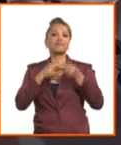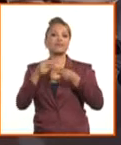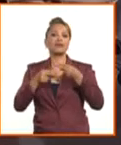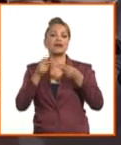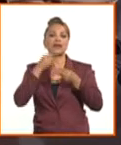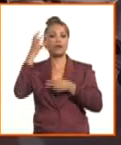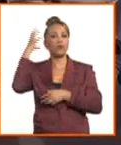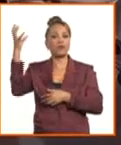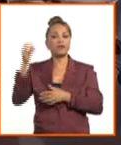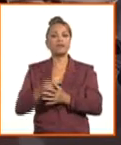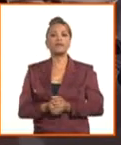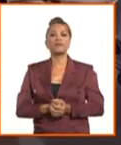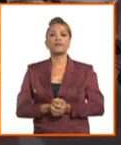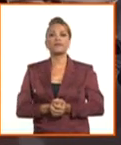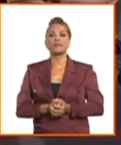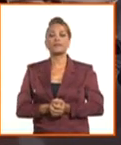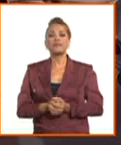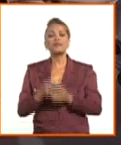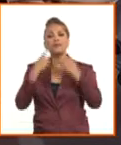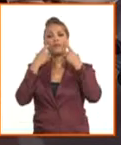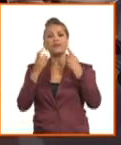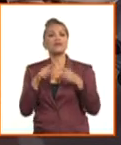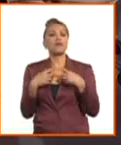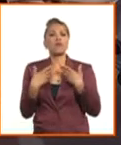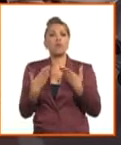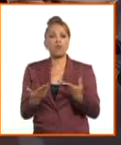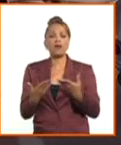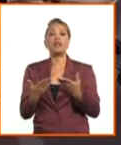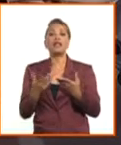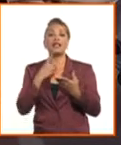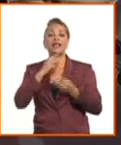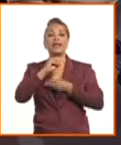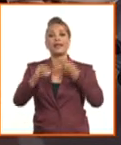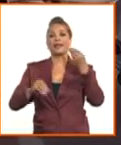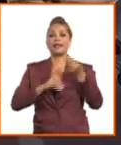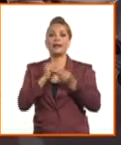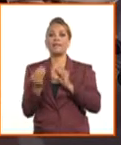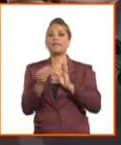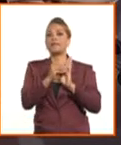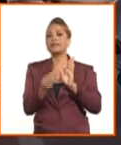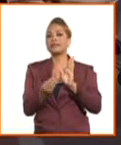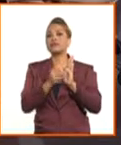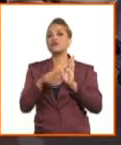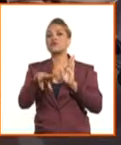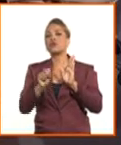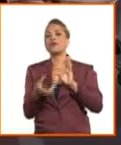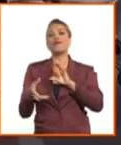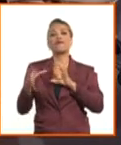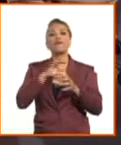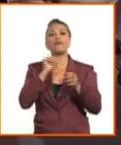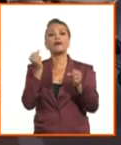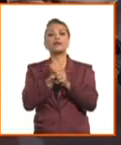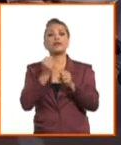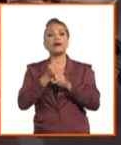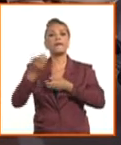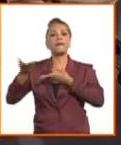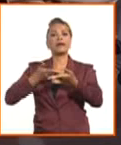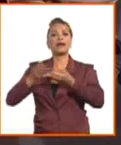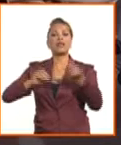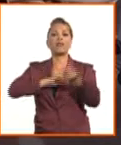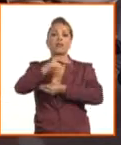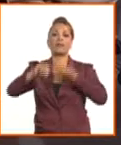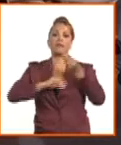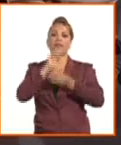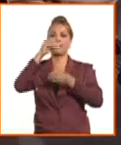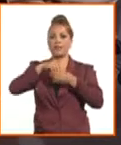qué importancia en particular tiene la reanudación o la implantación de una nueva manera del mercado cambiario en nuestro